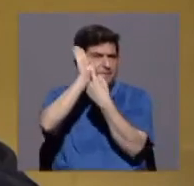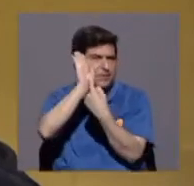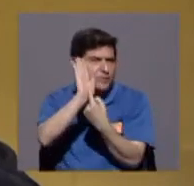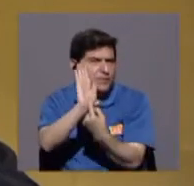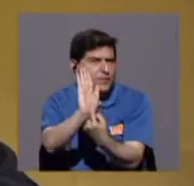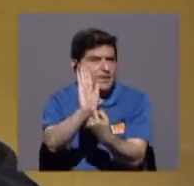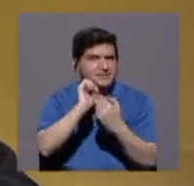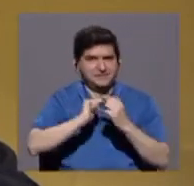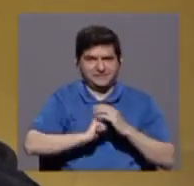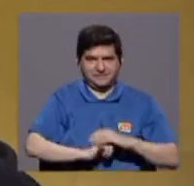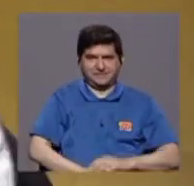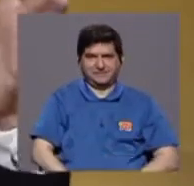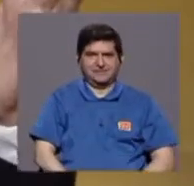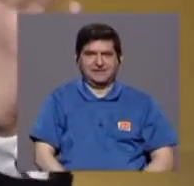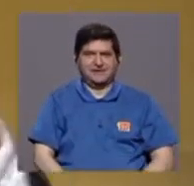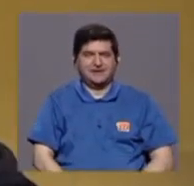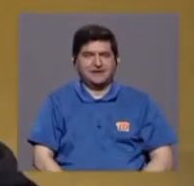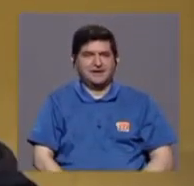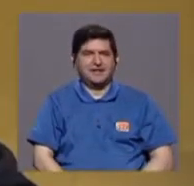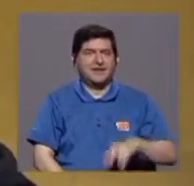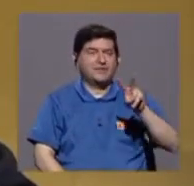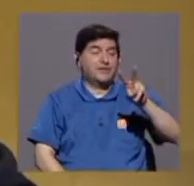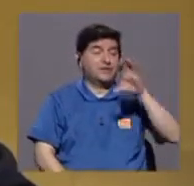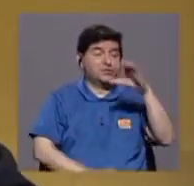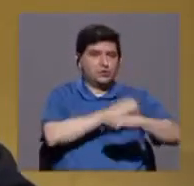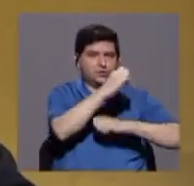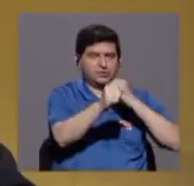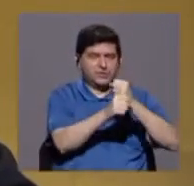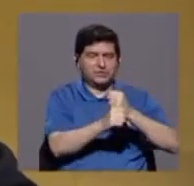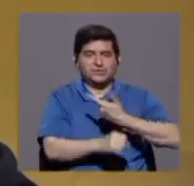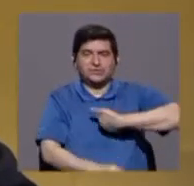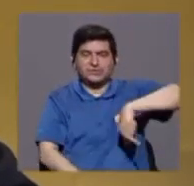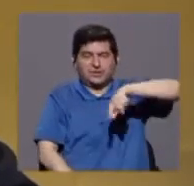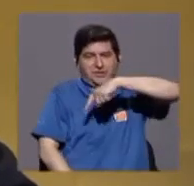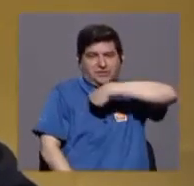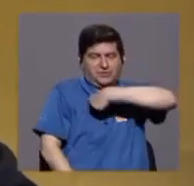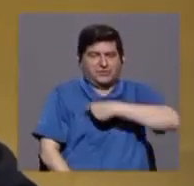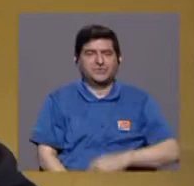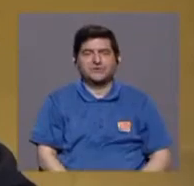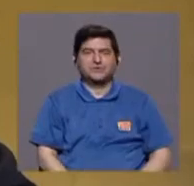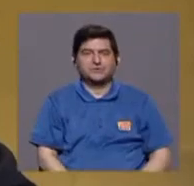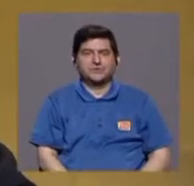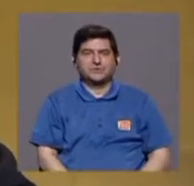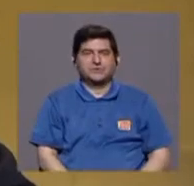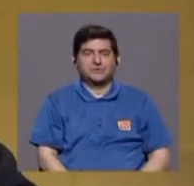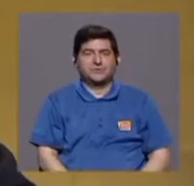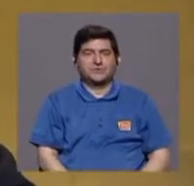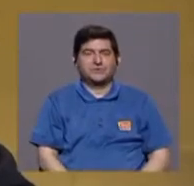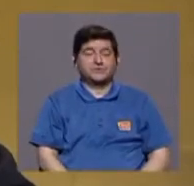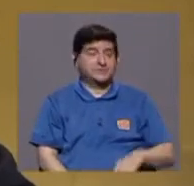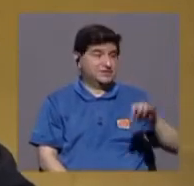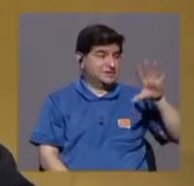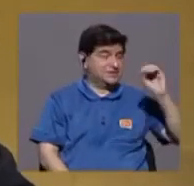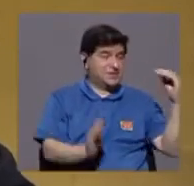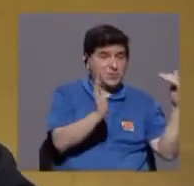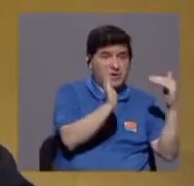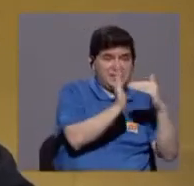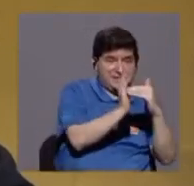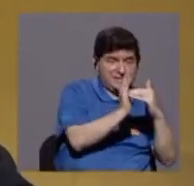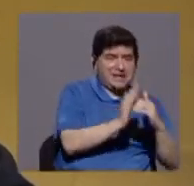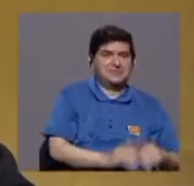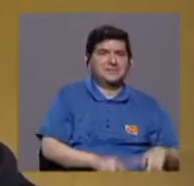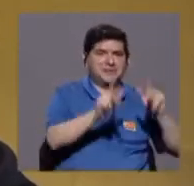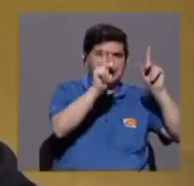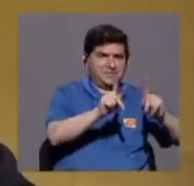de los 200 años que nos separan, que separan los 50.000 habitantes de los 5